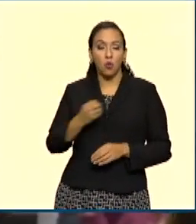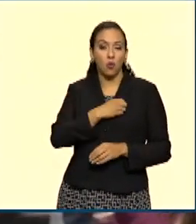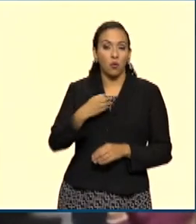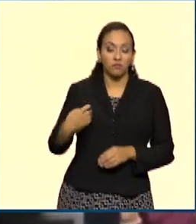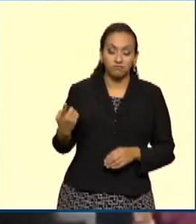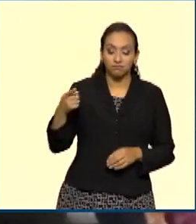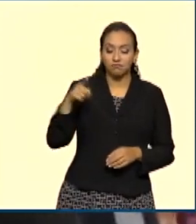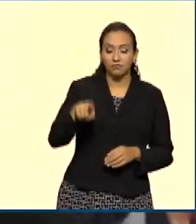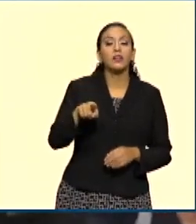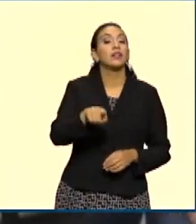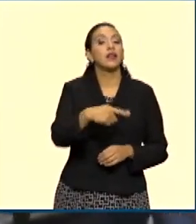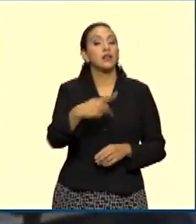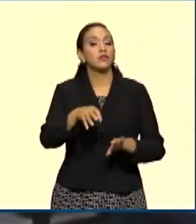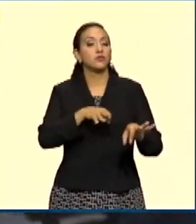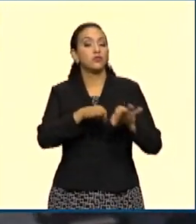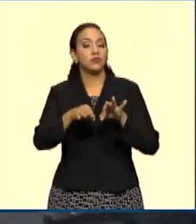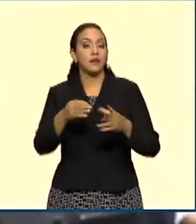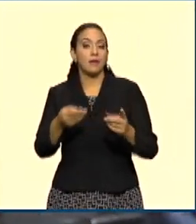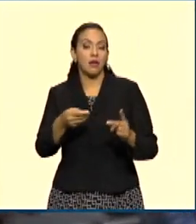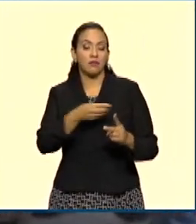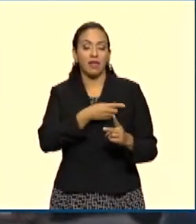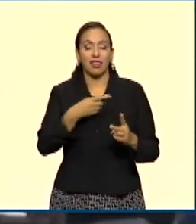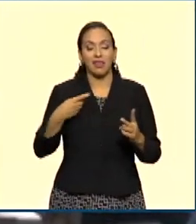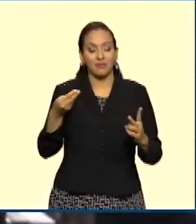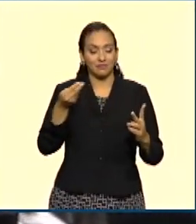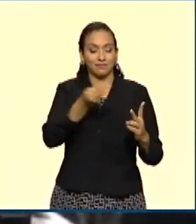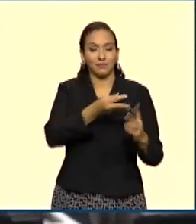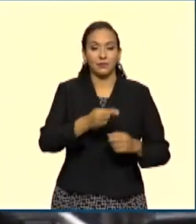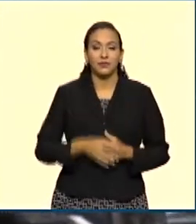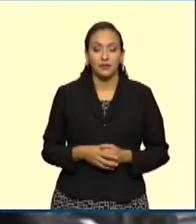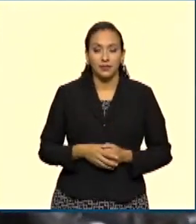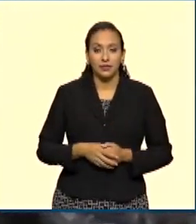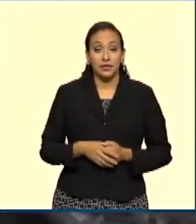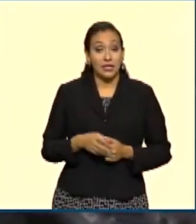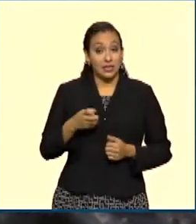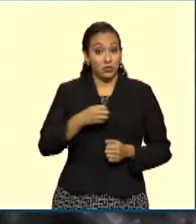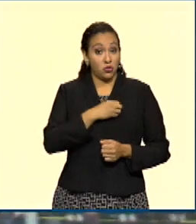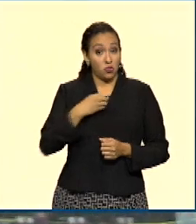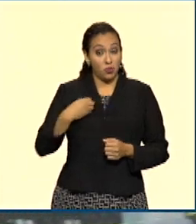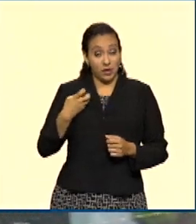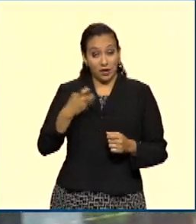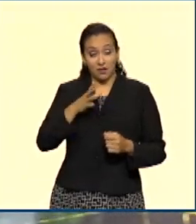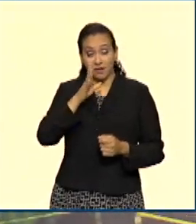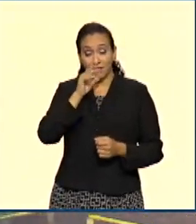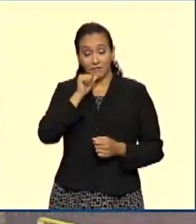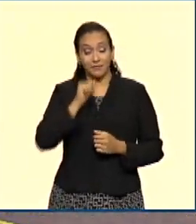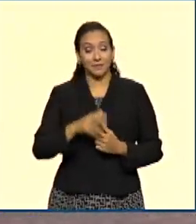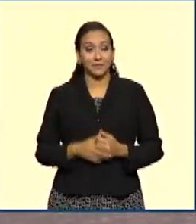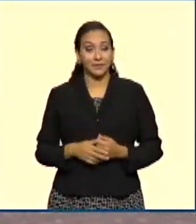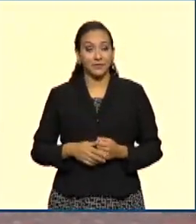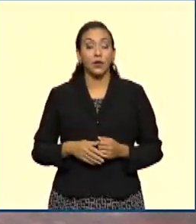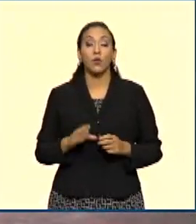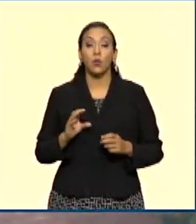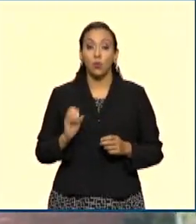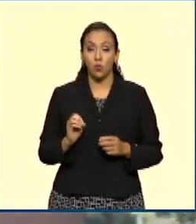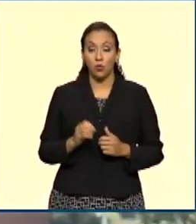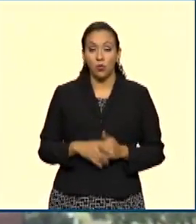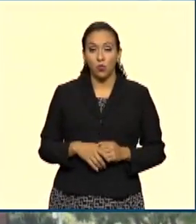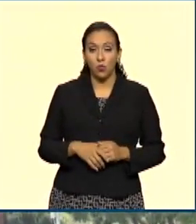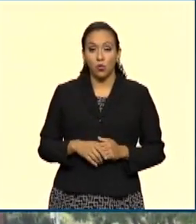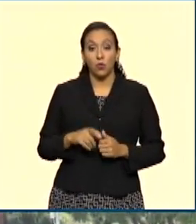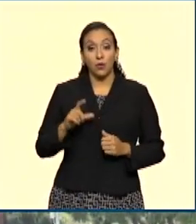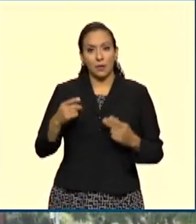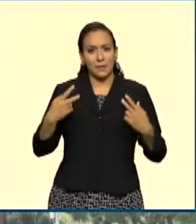facultad cuyo ejercicio queda a su prudente arbitrio y no puede obligársele a ello, ni siquiera ante la pretensión de la